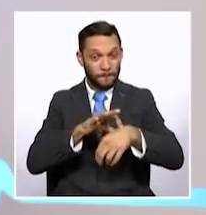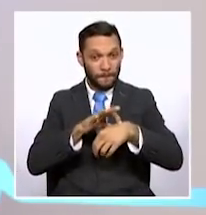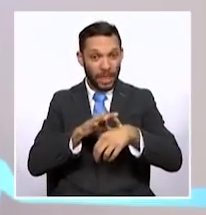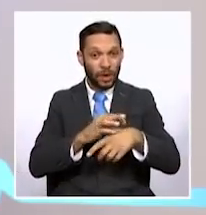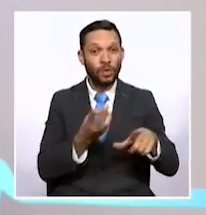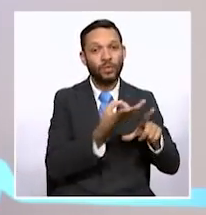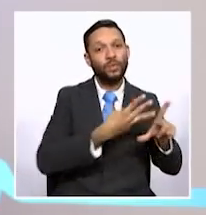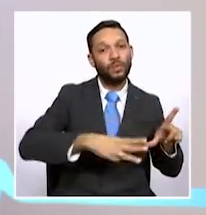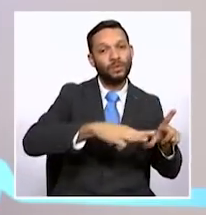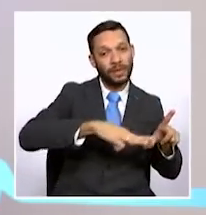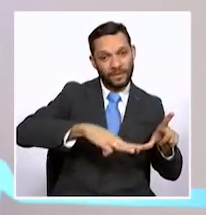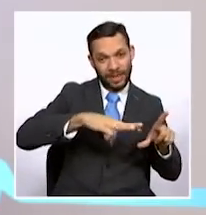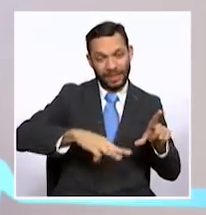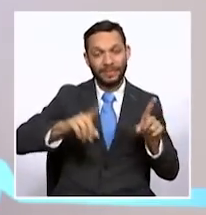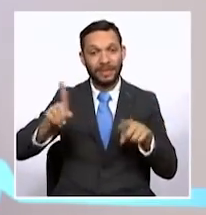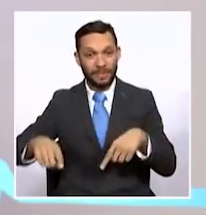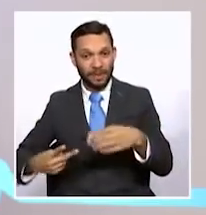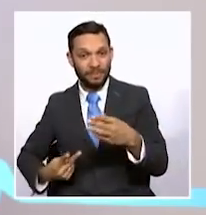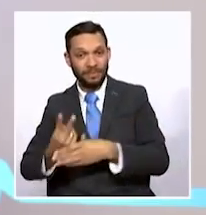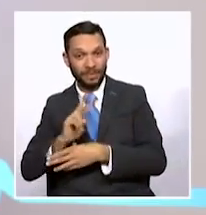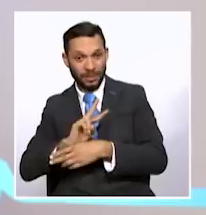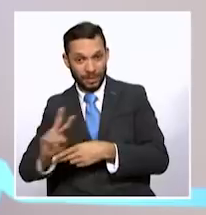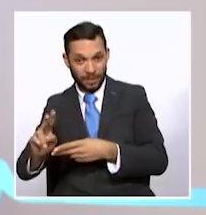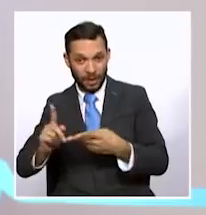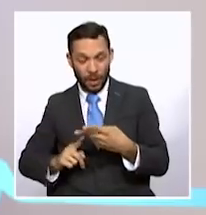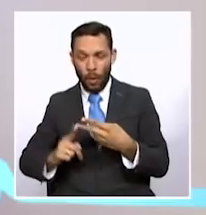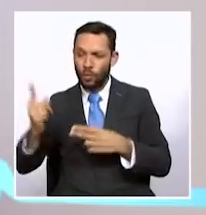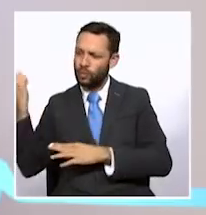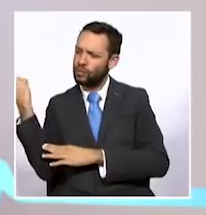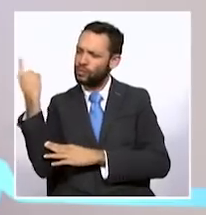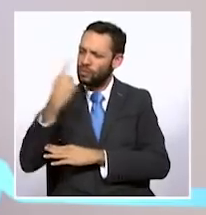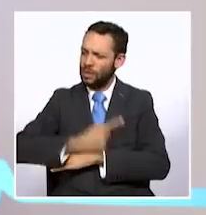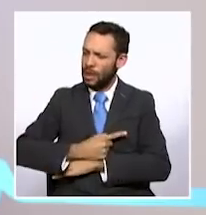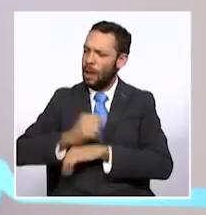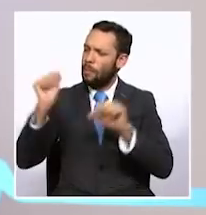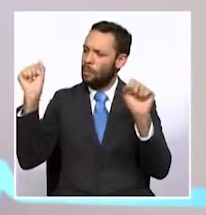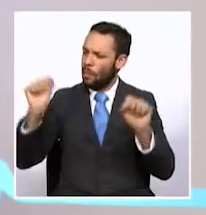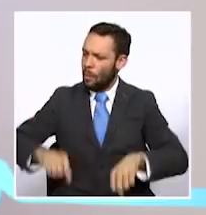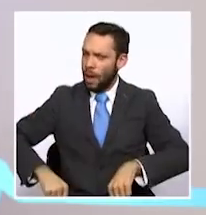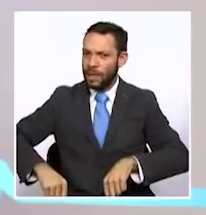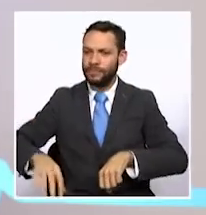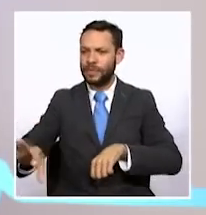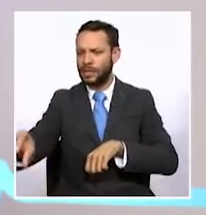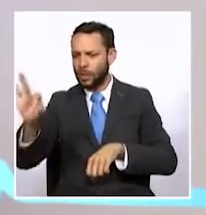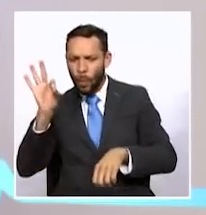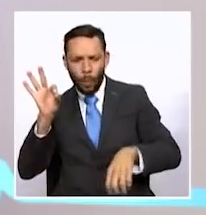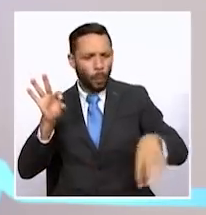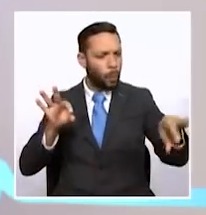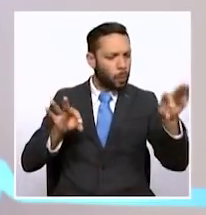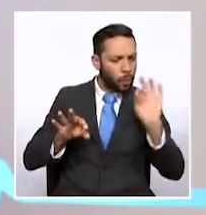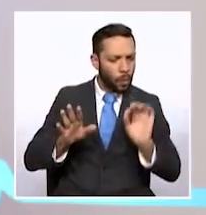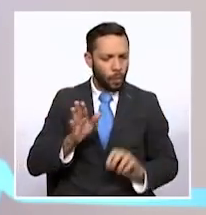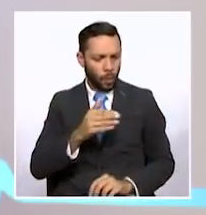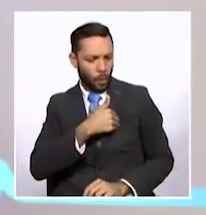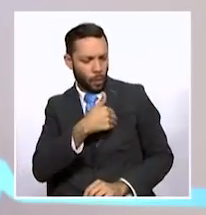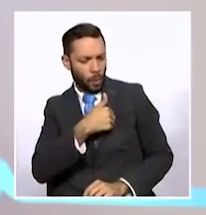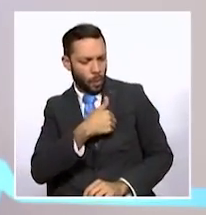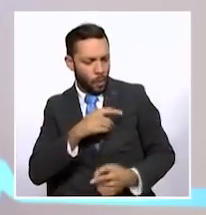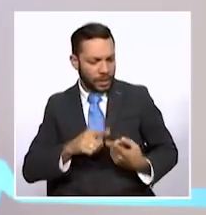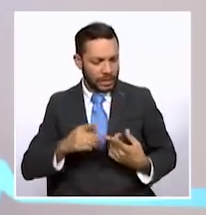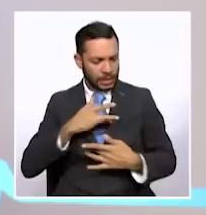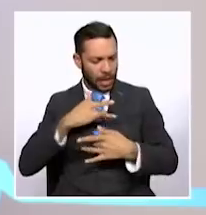Salud, donde durante un día ustedes tienen esa opción de tener cardiología,